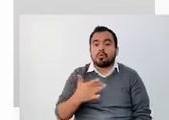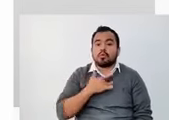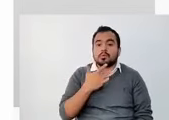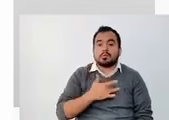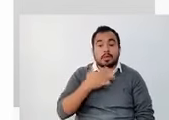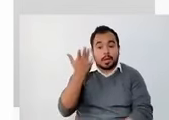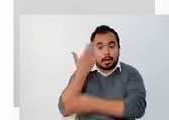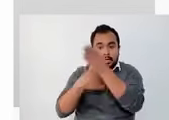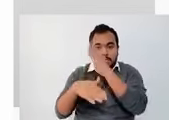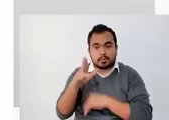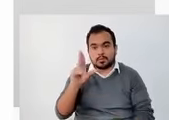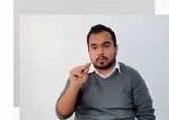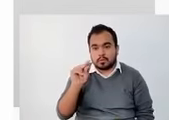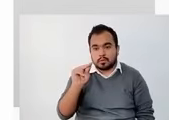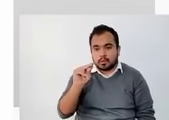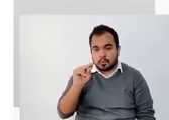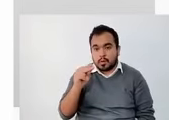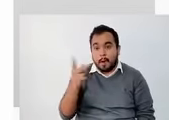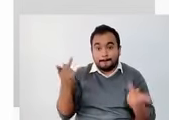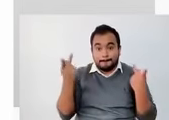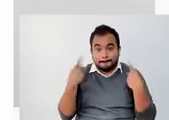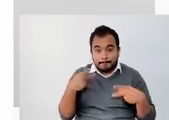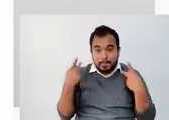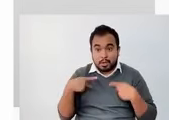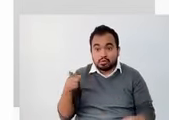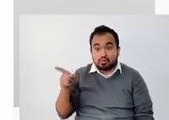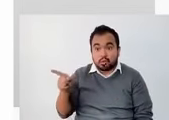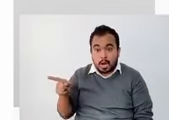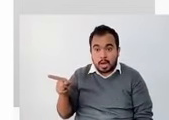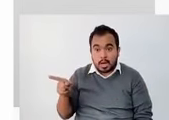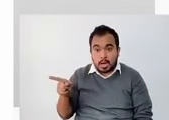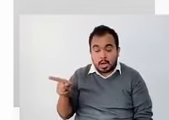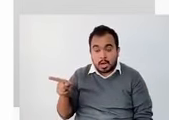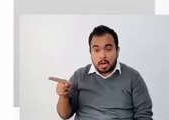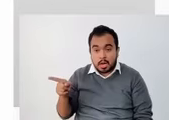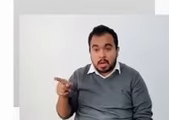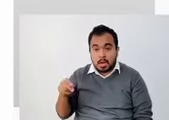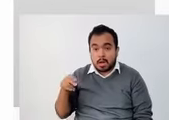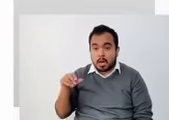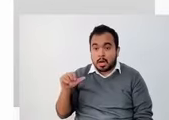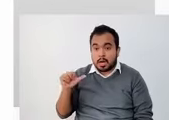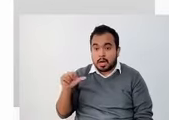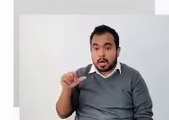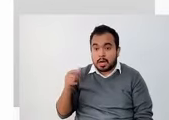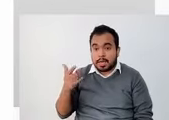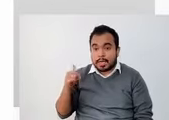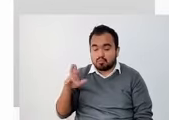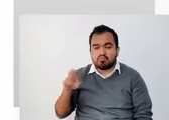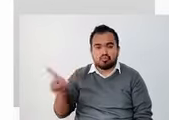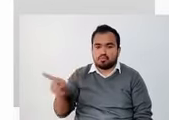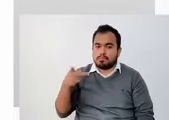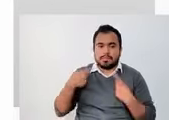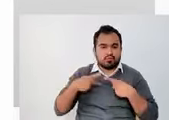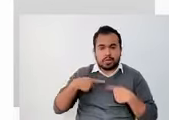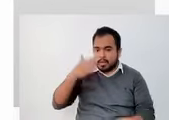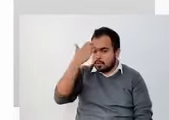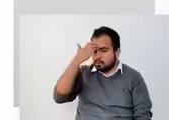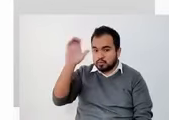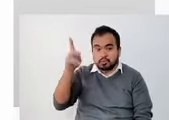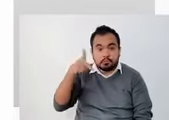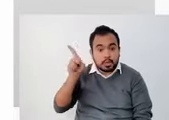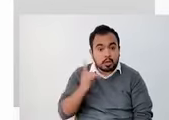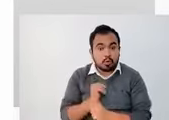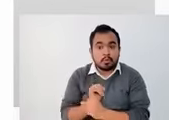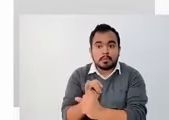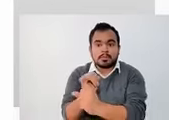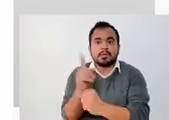que, de hecho, la persona que la llevó adelante, Underhill Moore, es prácticamente un desconocido. Y sin embargo es la rama que tocaba